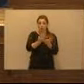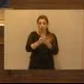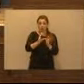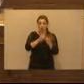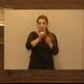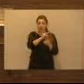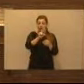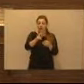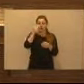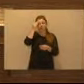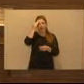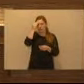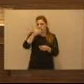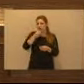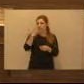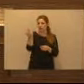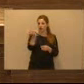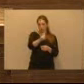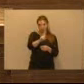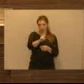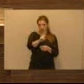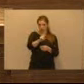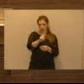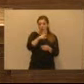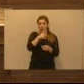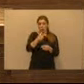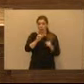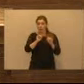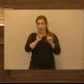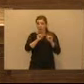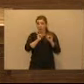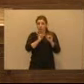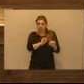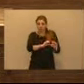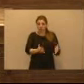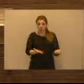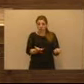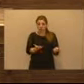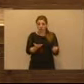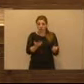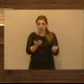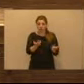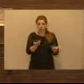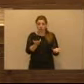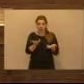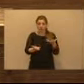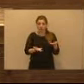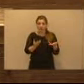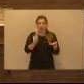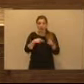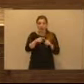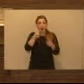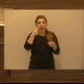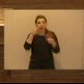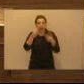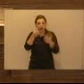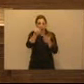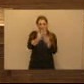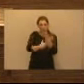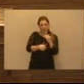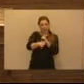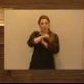parece del todo insuficiente. De hecho, renuncian a blindar lo que tiene que ser la vigilancia de las listas de espera